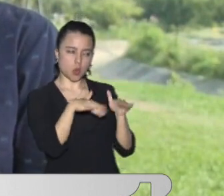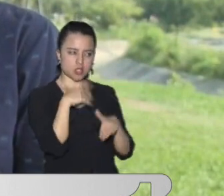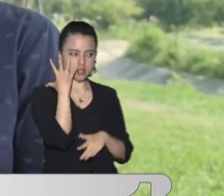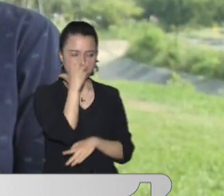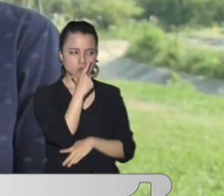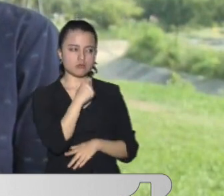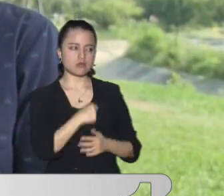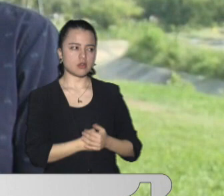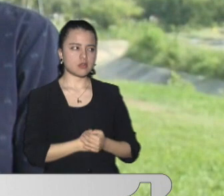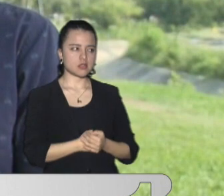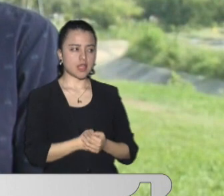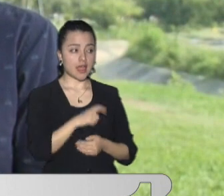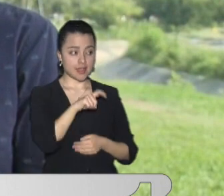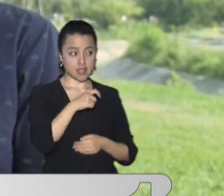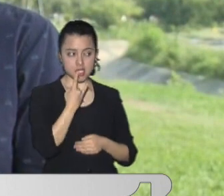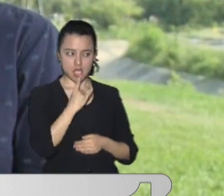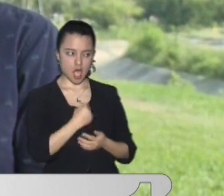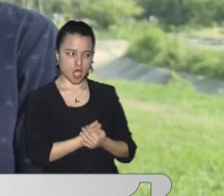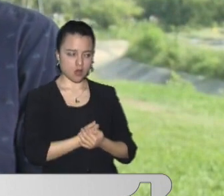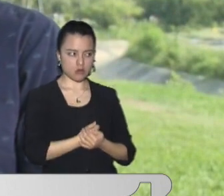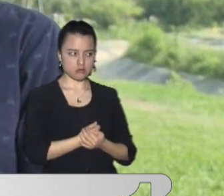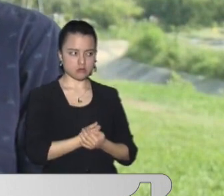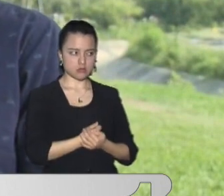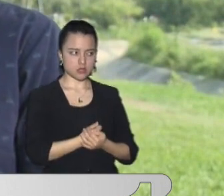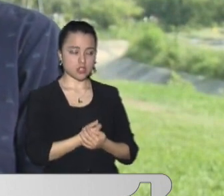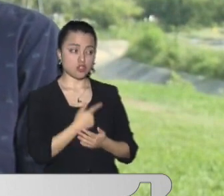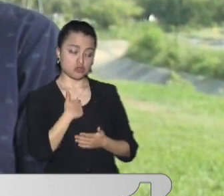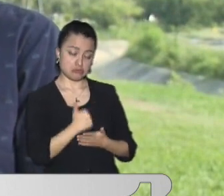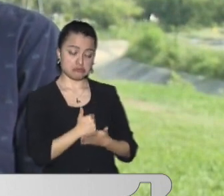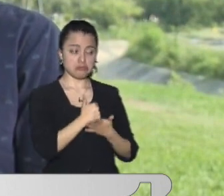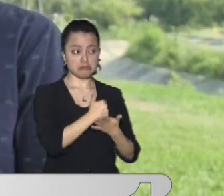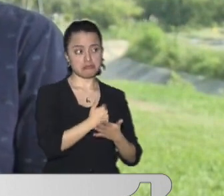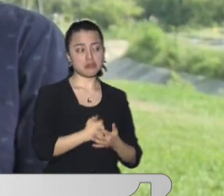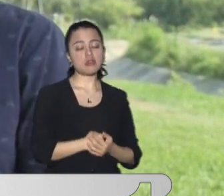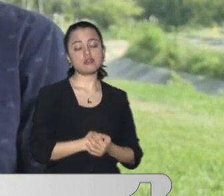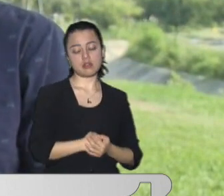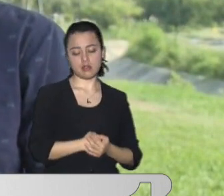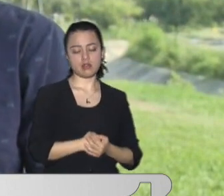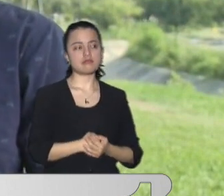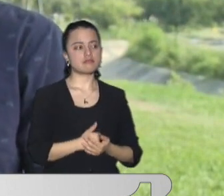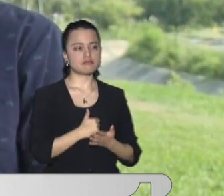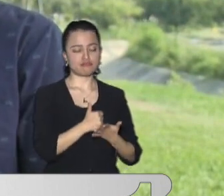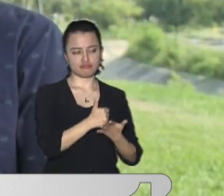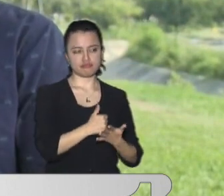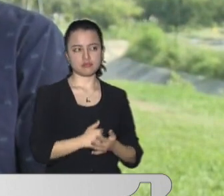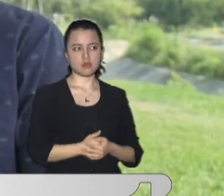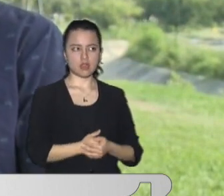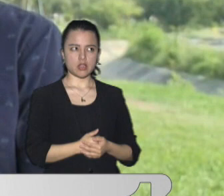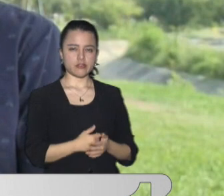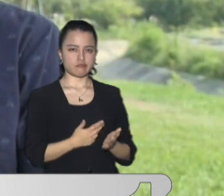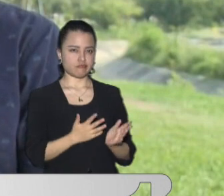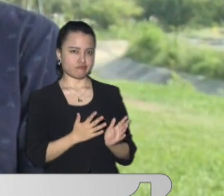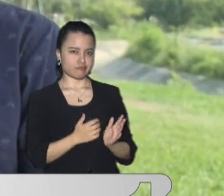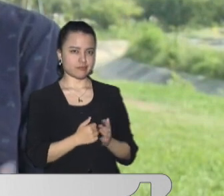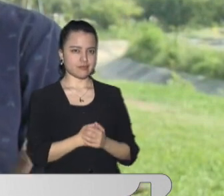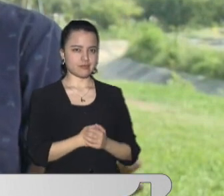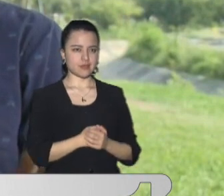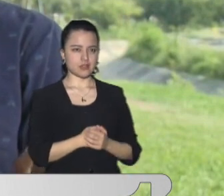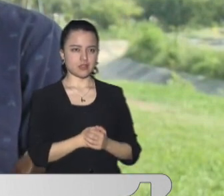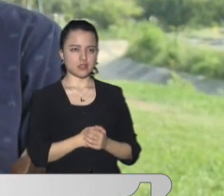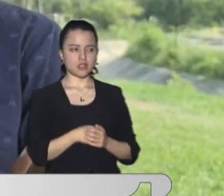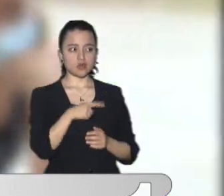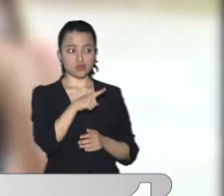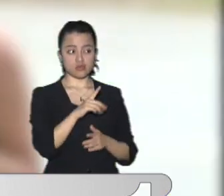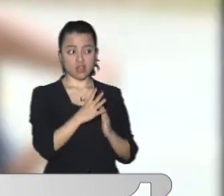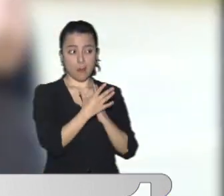todo eso, dígame qué necesita. Yo le puedo, usted sabe que yo le puedo colaborar, yo le puedo dar. Usted está mal